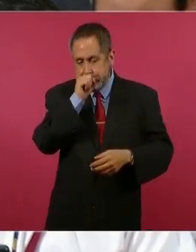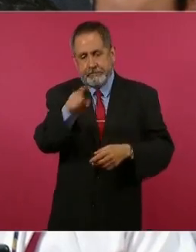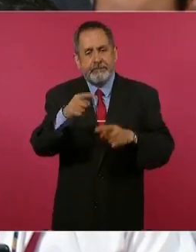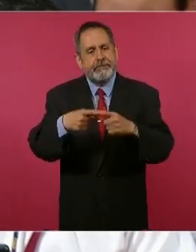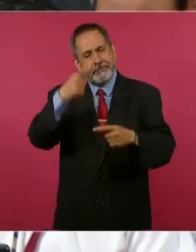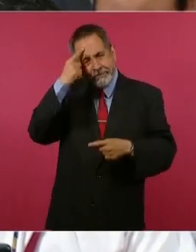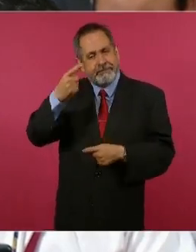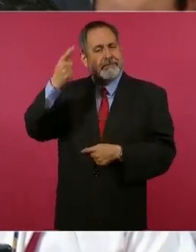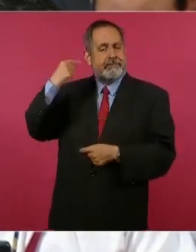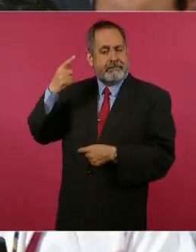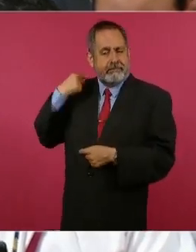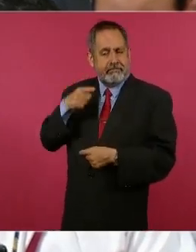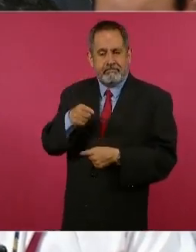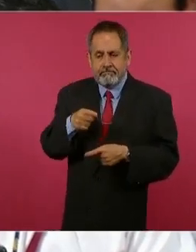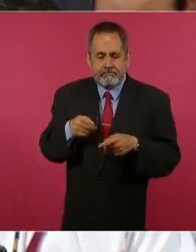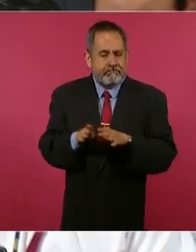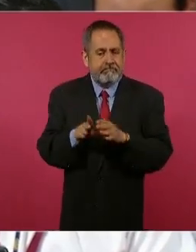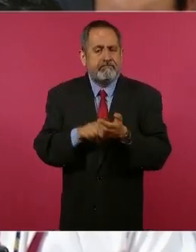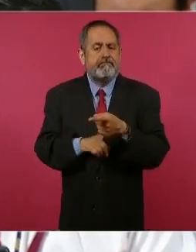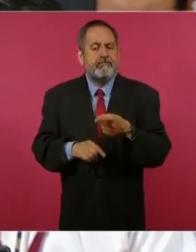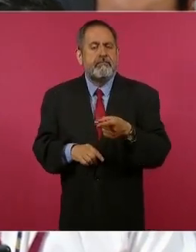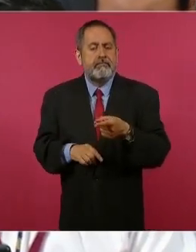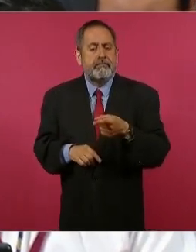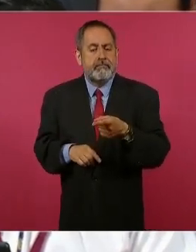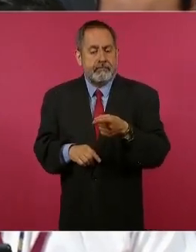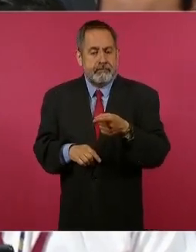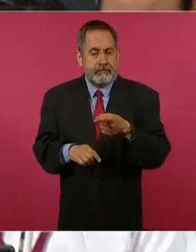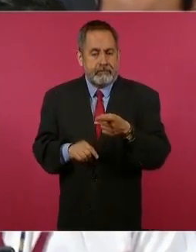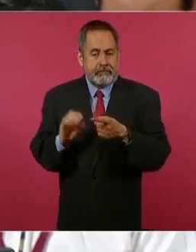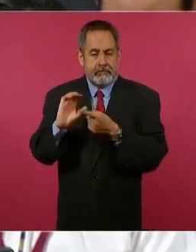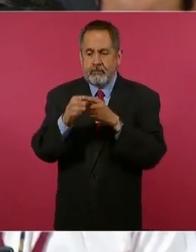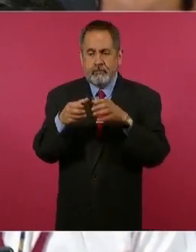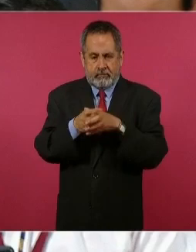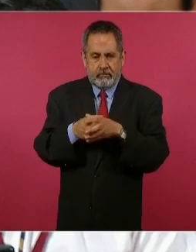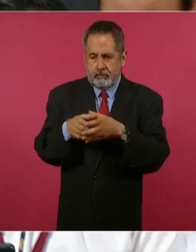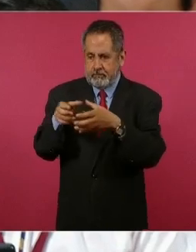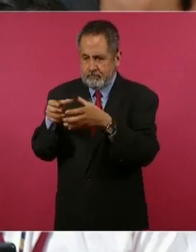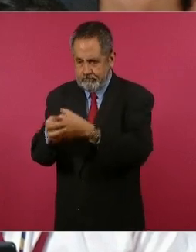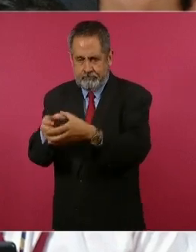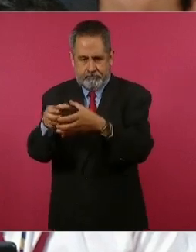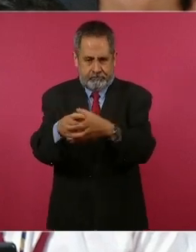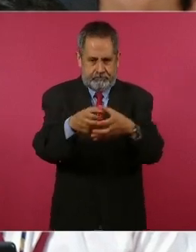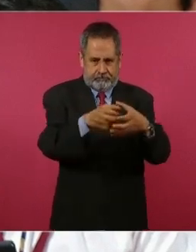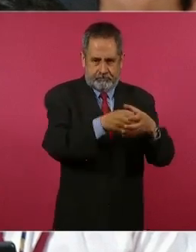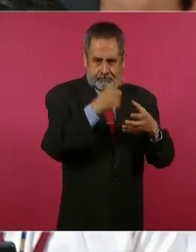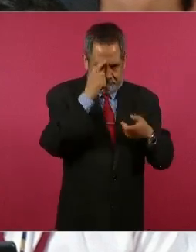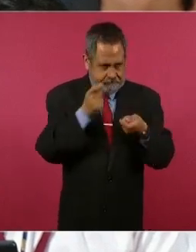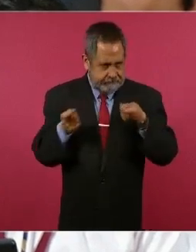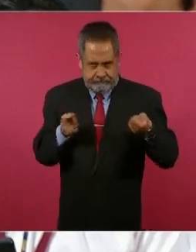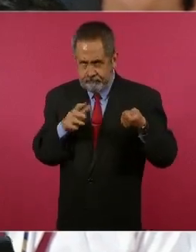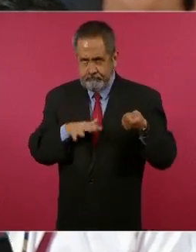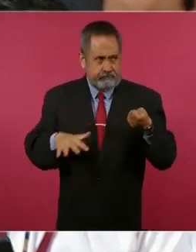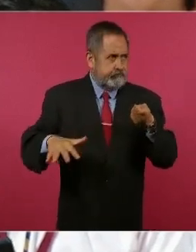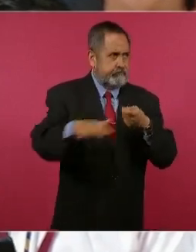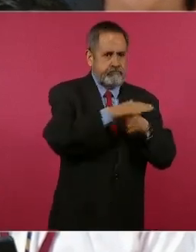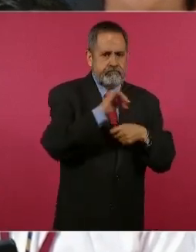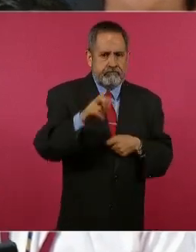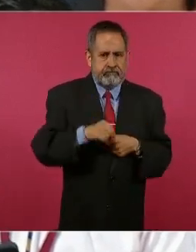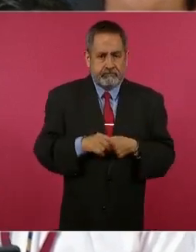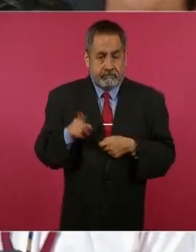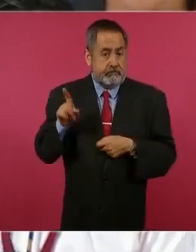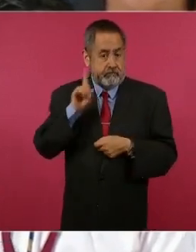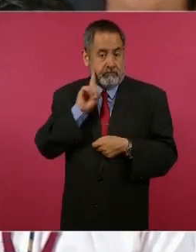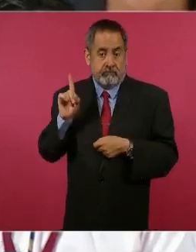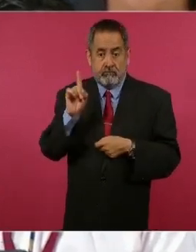estaban asignando justamente los comités para tener control de la institución y también